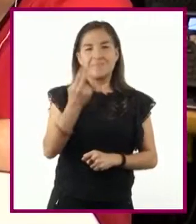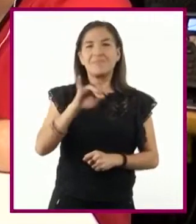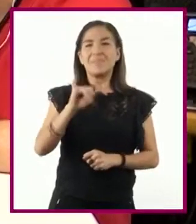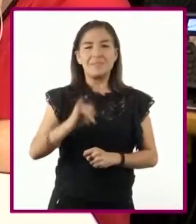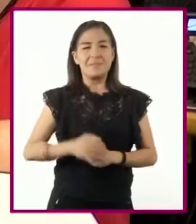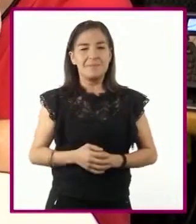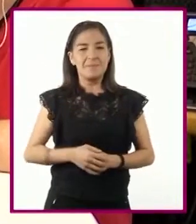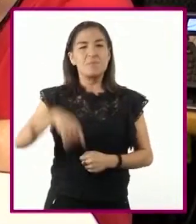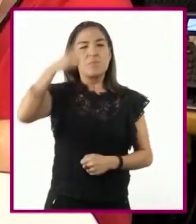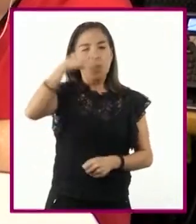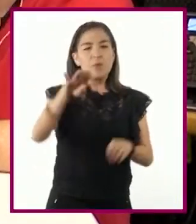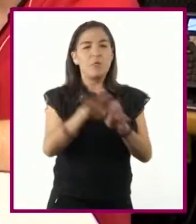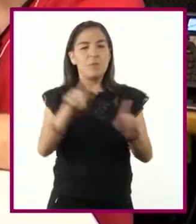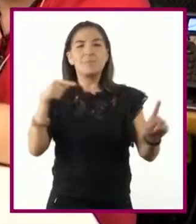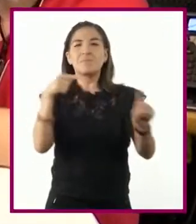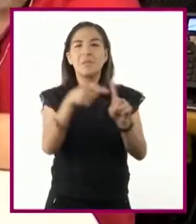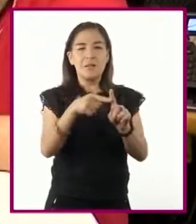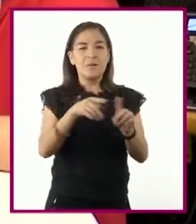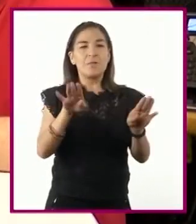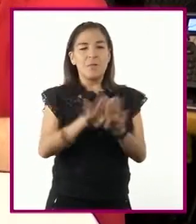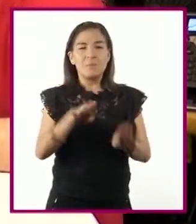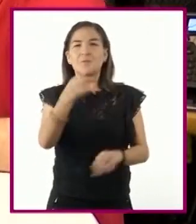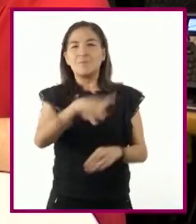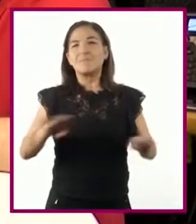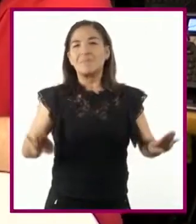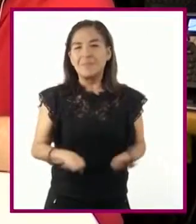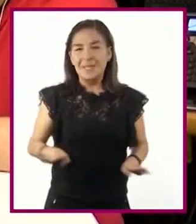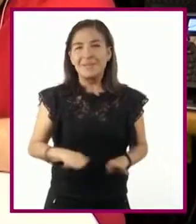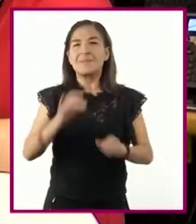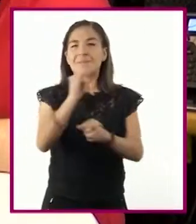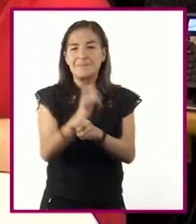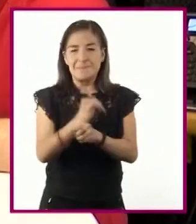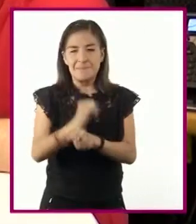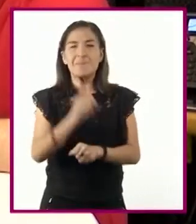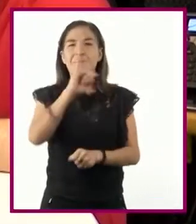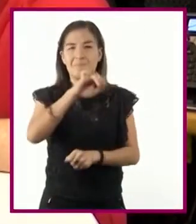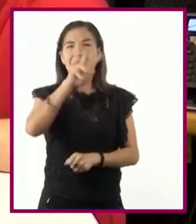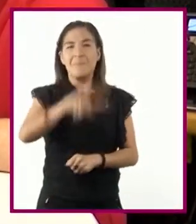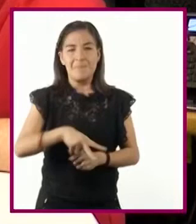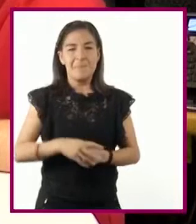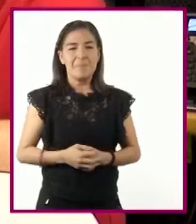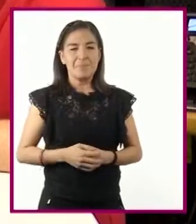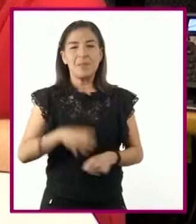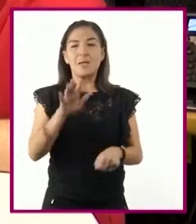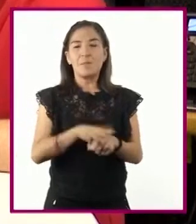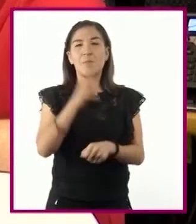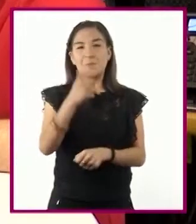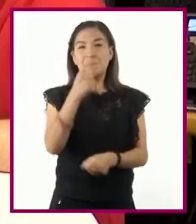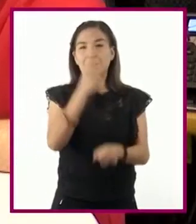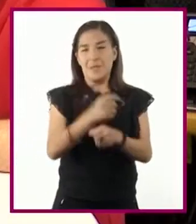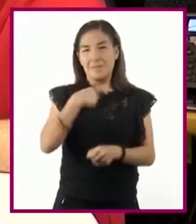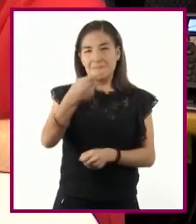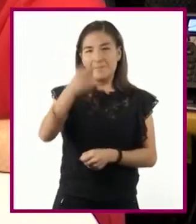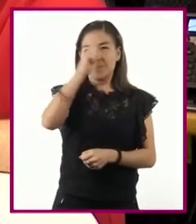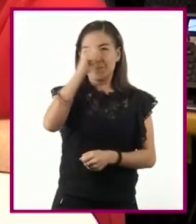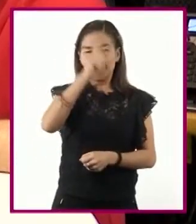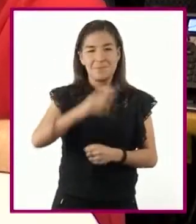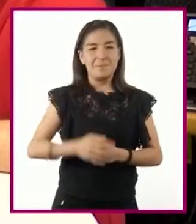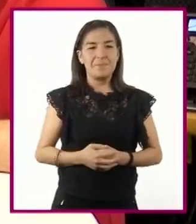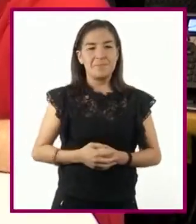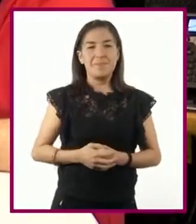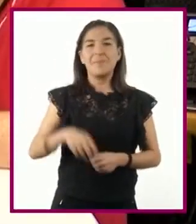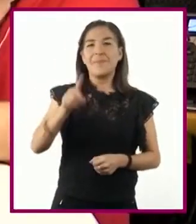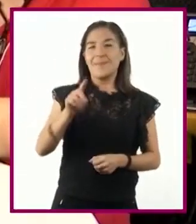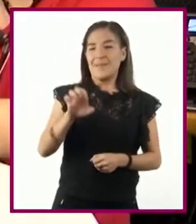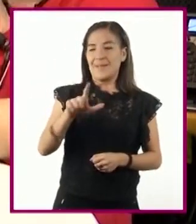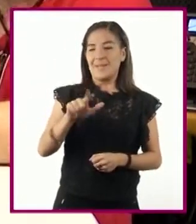Permite concretar aspectos muy específicos del tema por investigar. ¿Cierto? Así que, primer sugerencia, delimiten